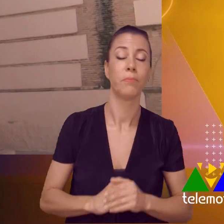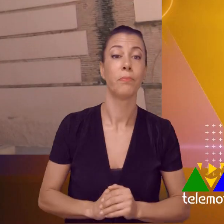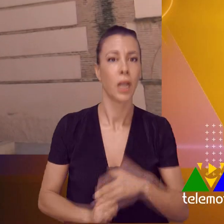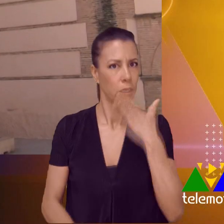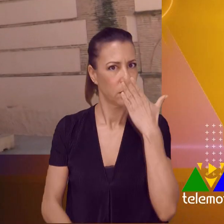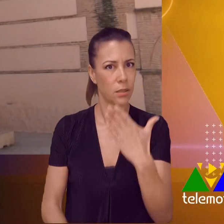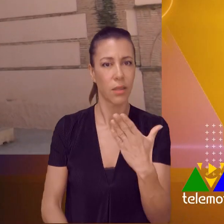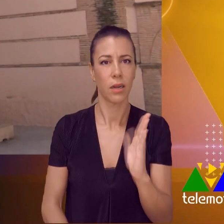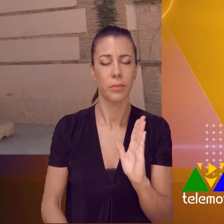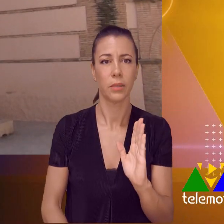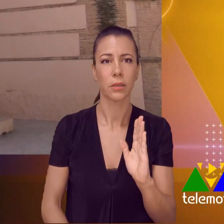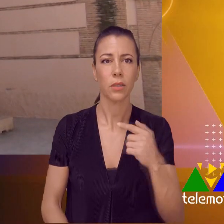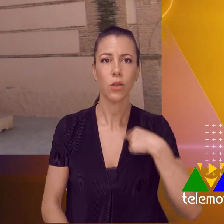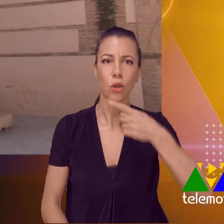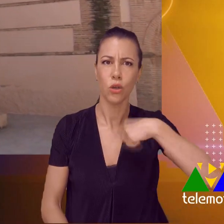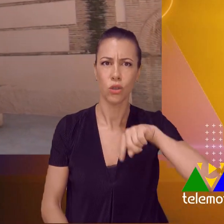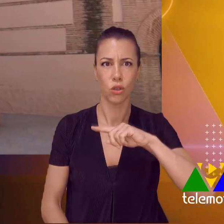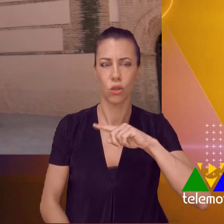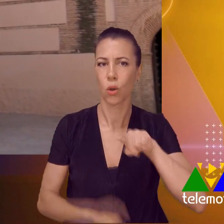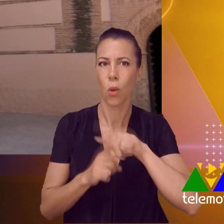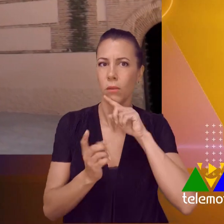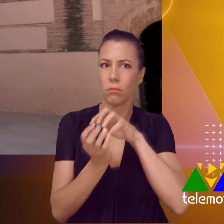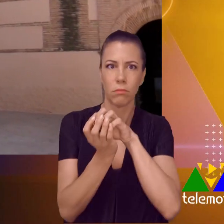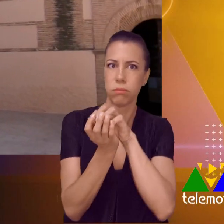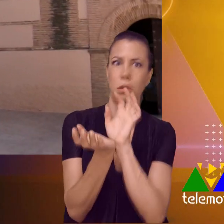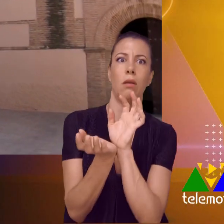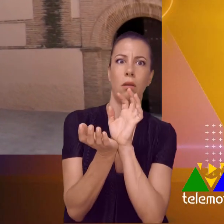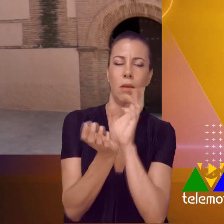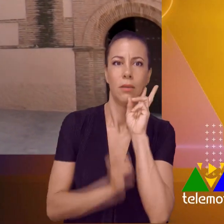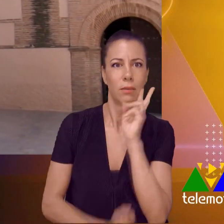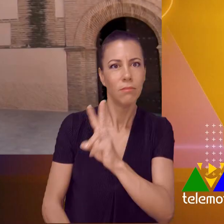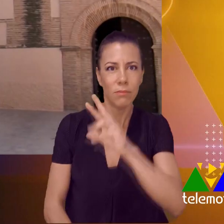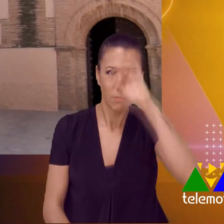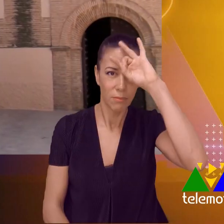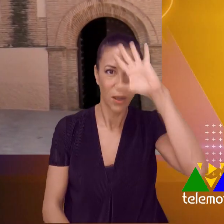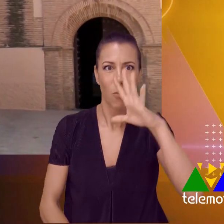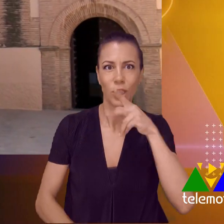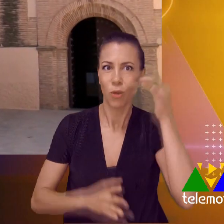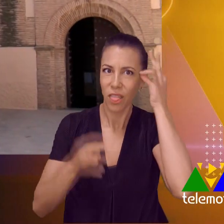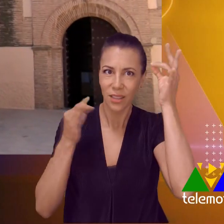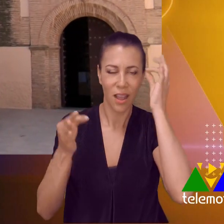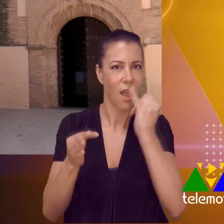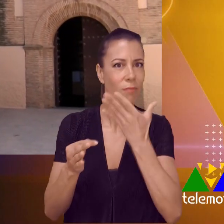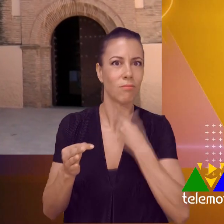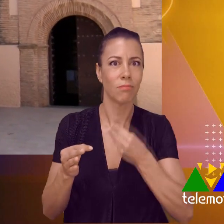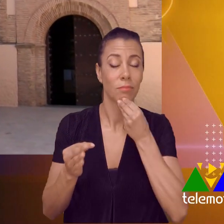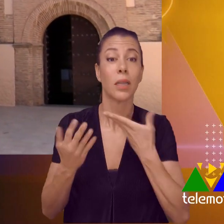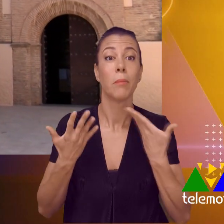es que nos hemos quedado con la boca abierta cuando hemos entrado en detalle, y sobre todo lo